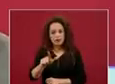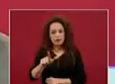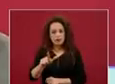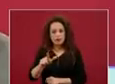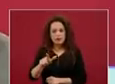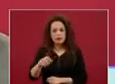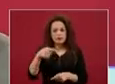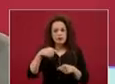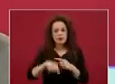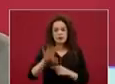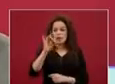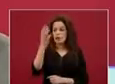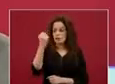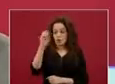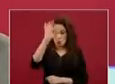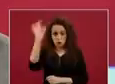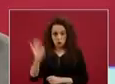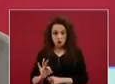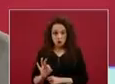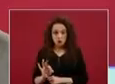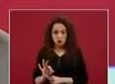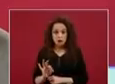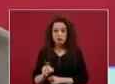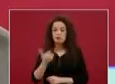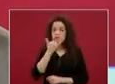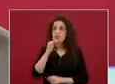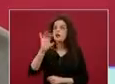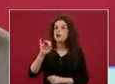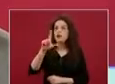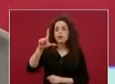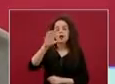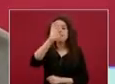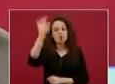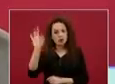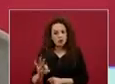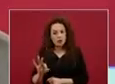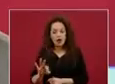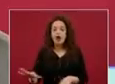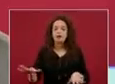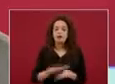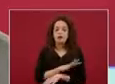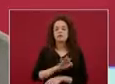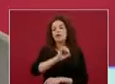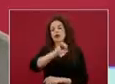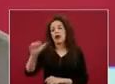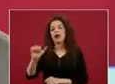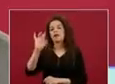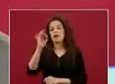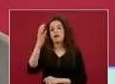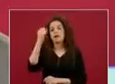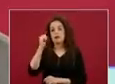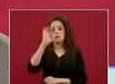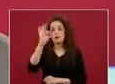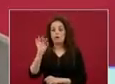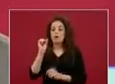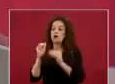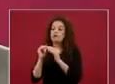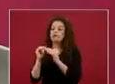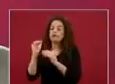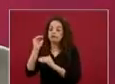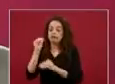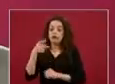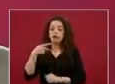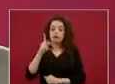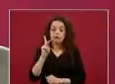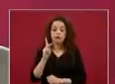en 39%, perdón, en 37% justamente, pasó a 39%, pero podría ser una fluctuación que